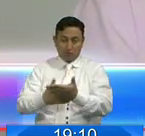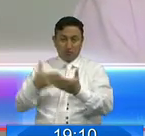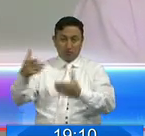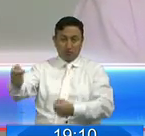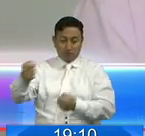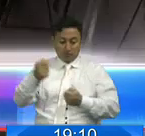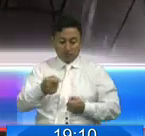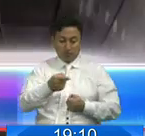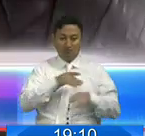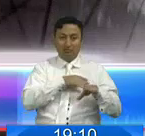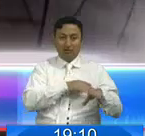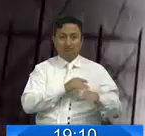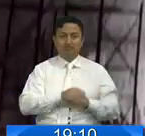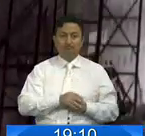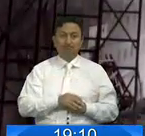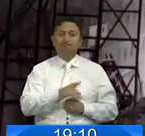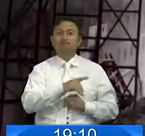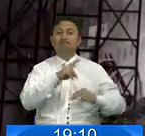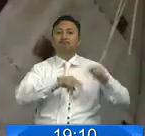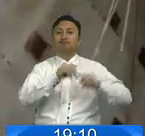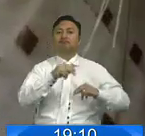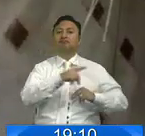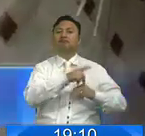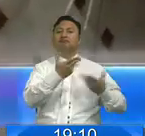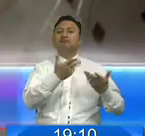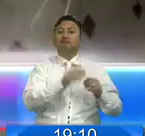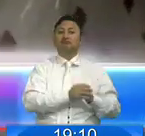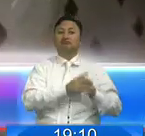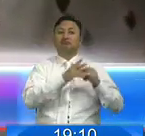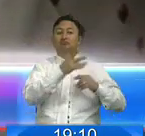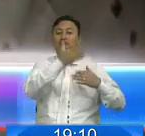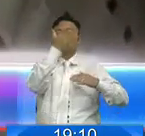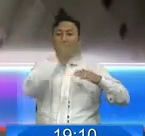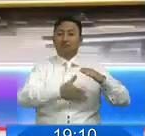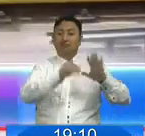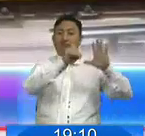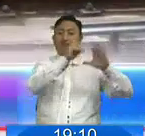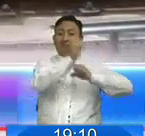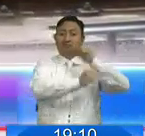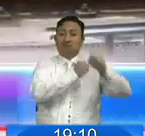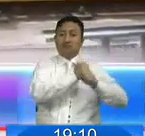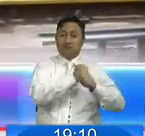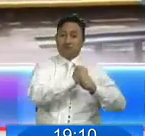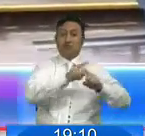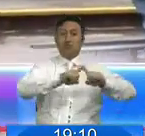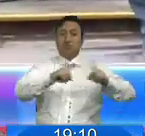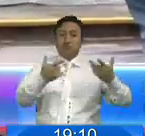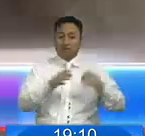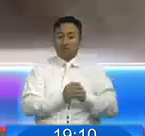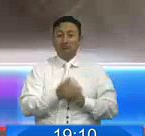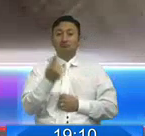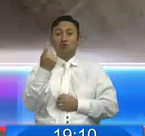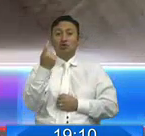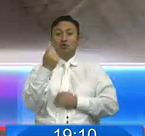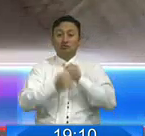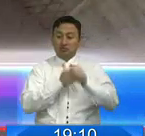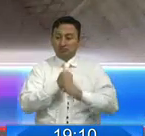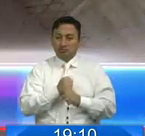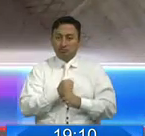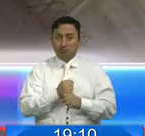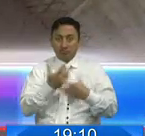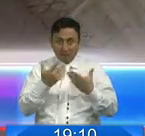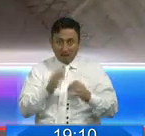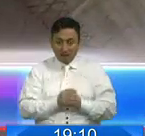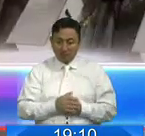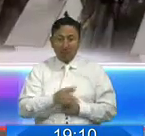documentación de soporte. La construcción de este proyecto se tenía previsto que concluya en 6 años, sin embargo lleva 11 y aún no se termina. Interrao